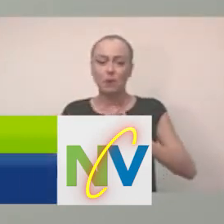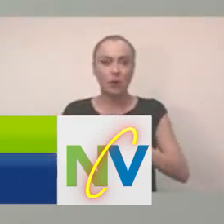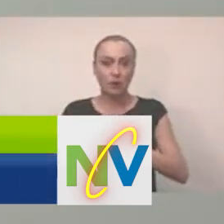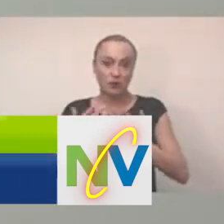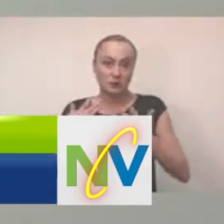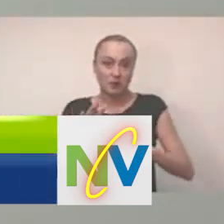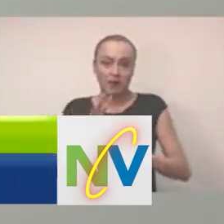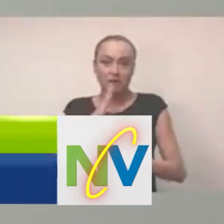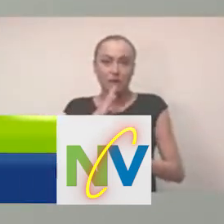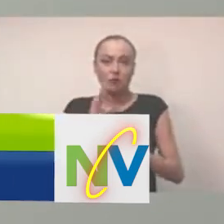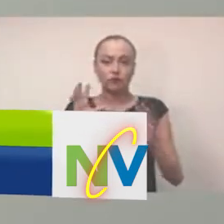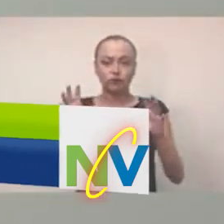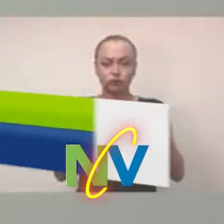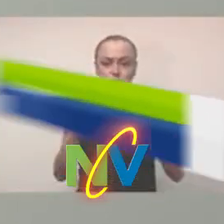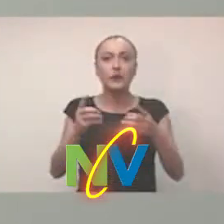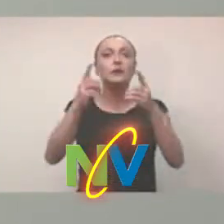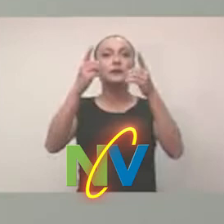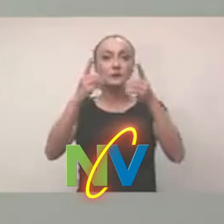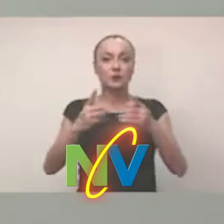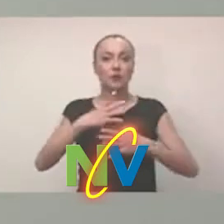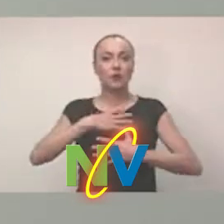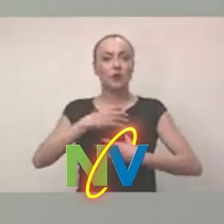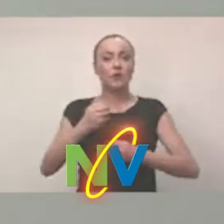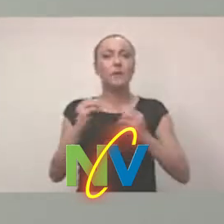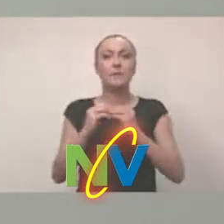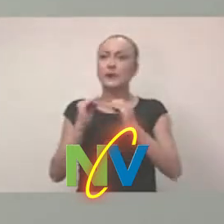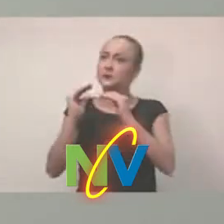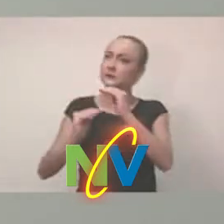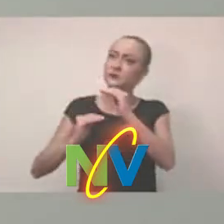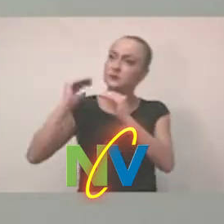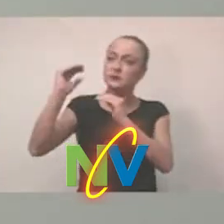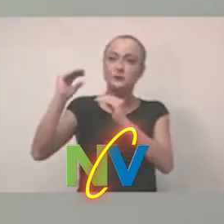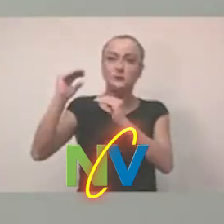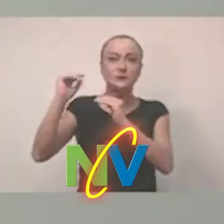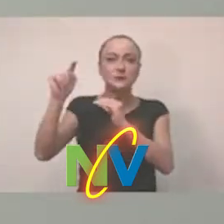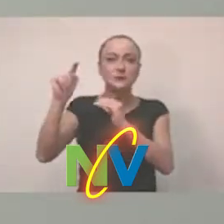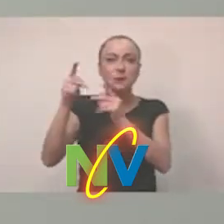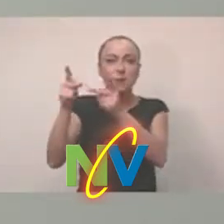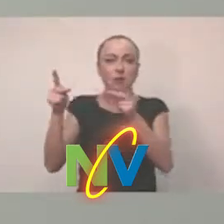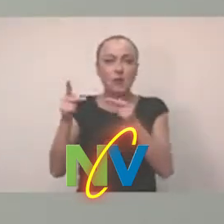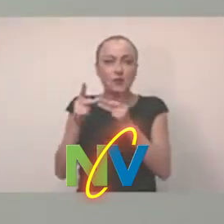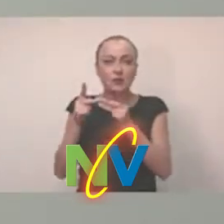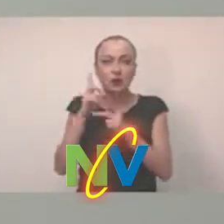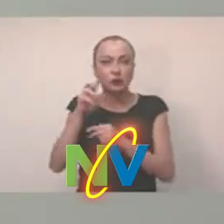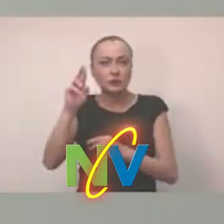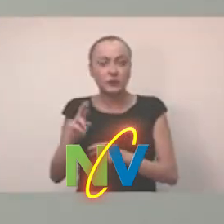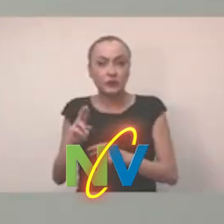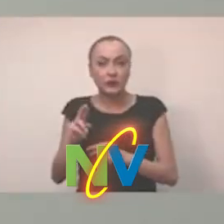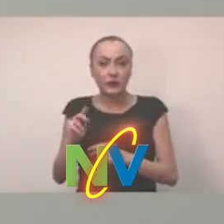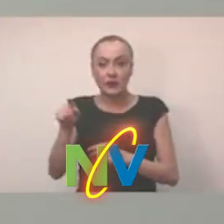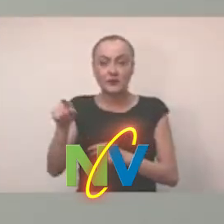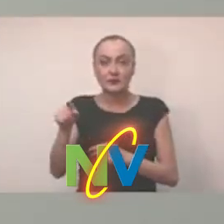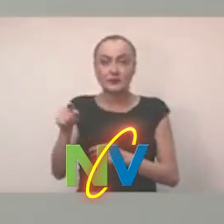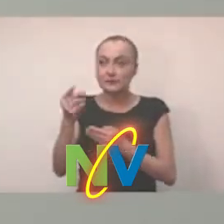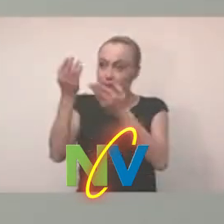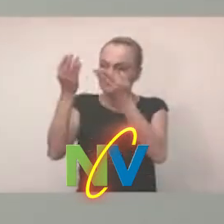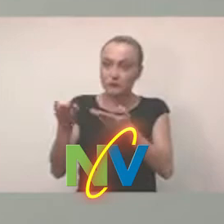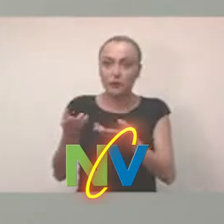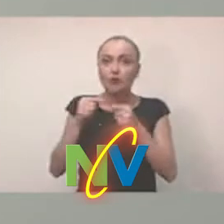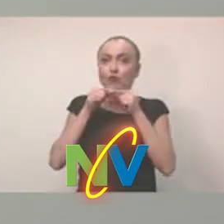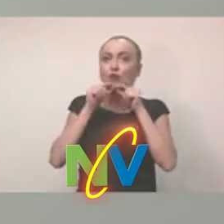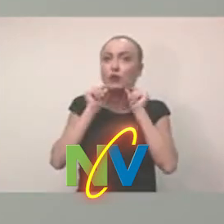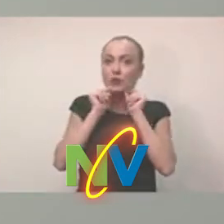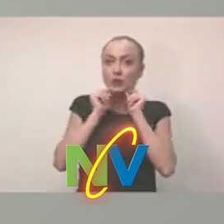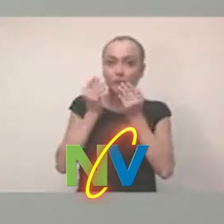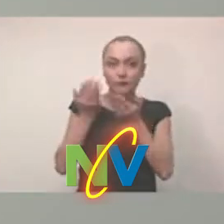habló y decidió confiar el más alto cargo de la República a la nómina presidida por usted, don